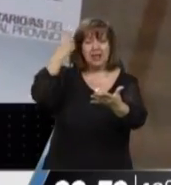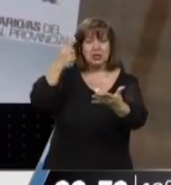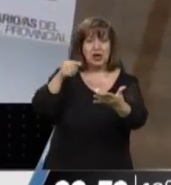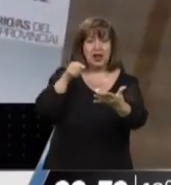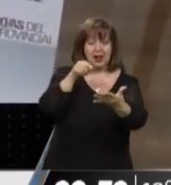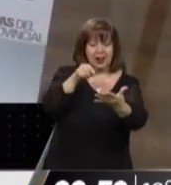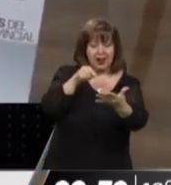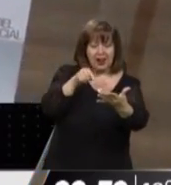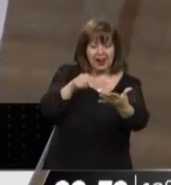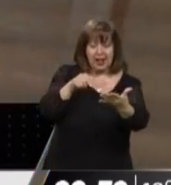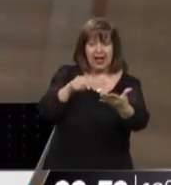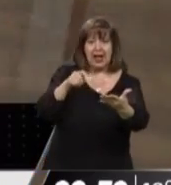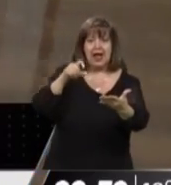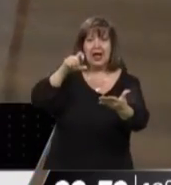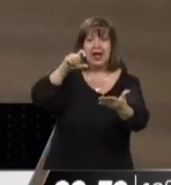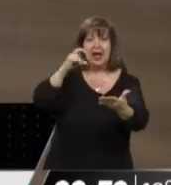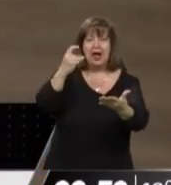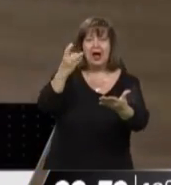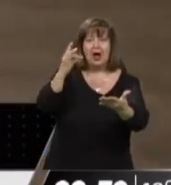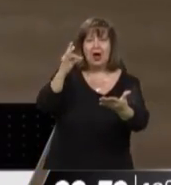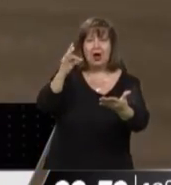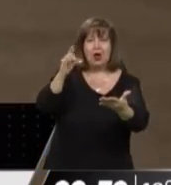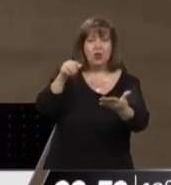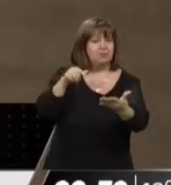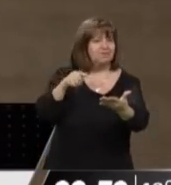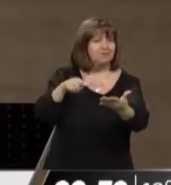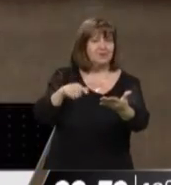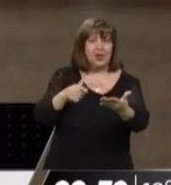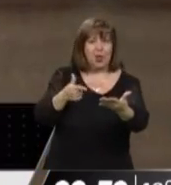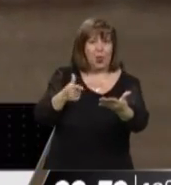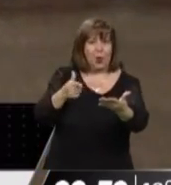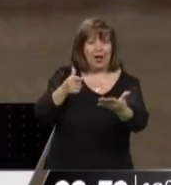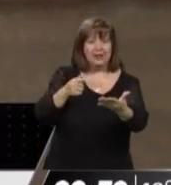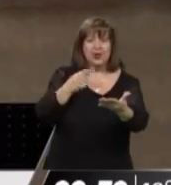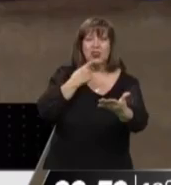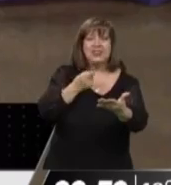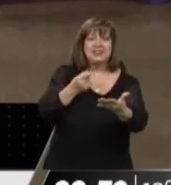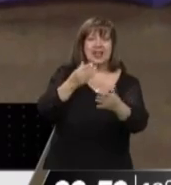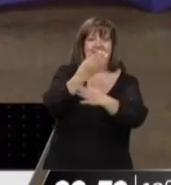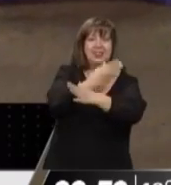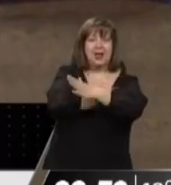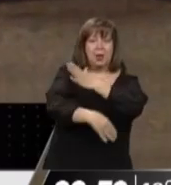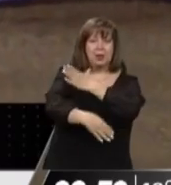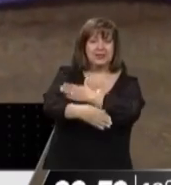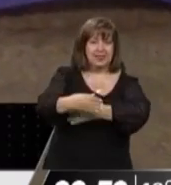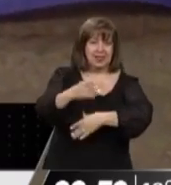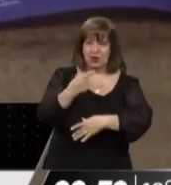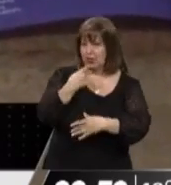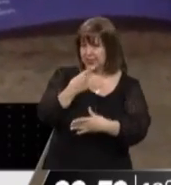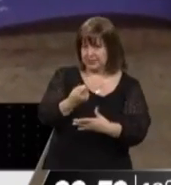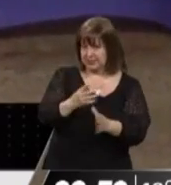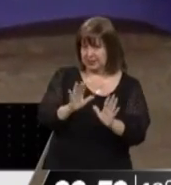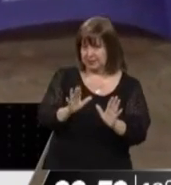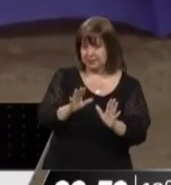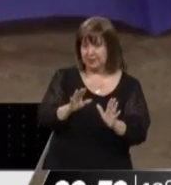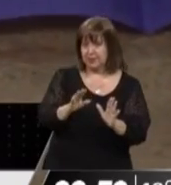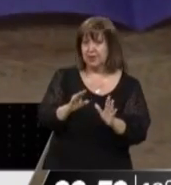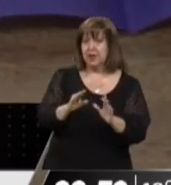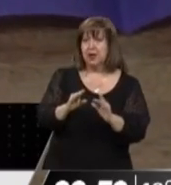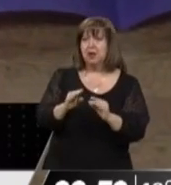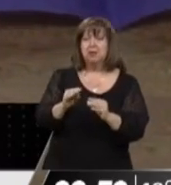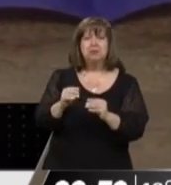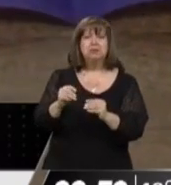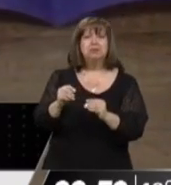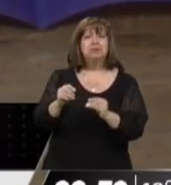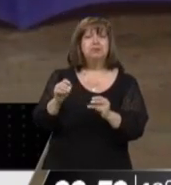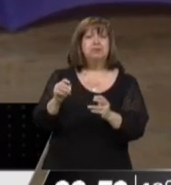bueno esas referencias y cuántos son los habilitados para votar en el registro de electoral y los habilitados